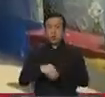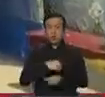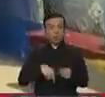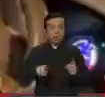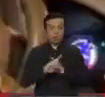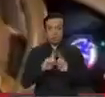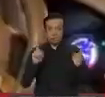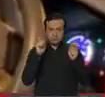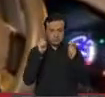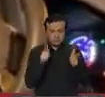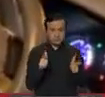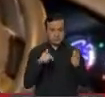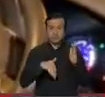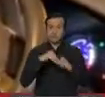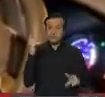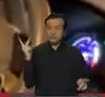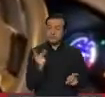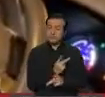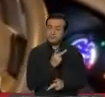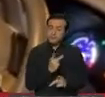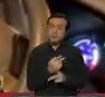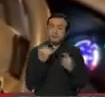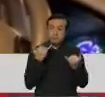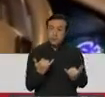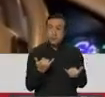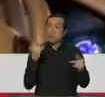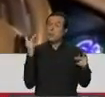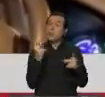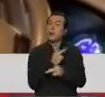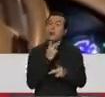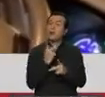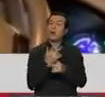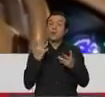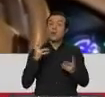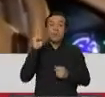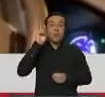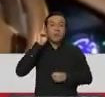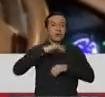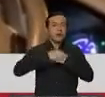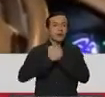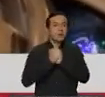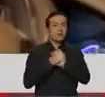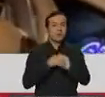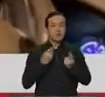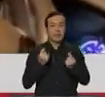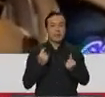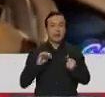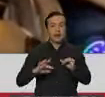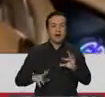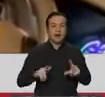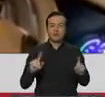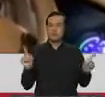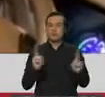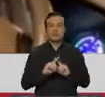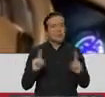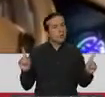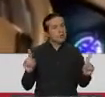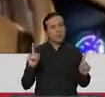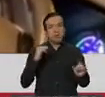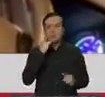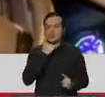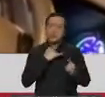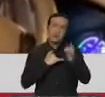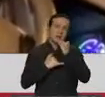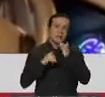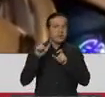la capital. Lo más terrible que puede haber en este momento es aprovecharse de esta tragedia y haya esa ventana para que